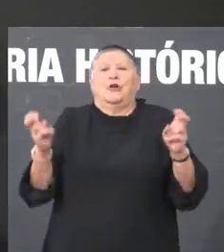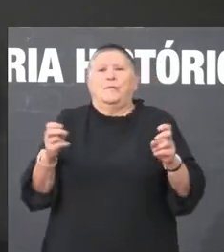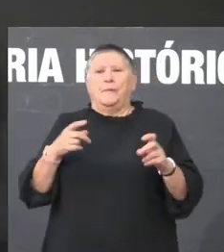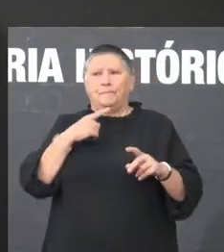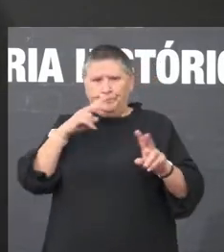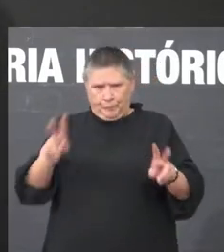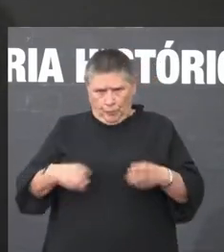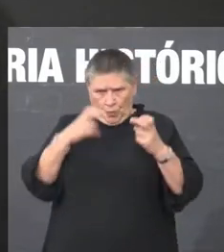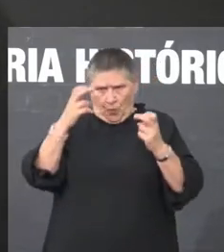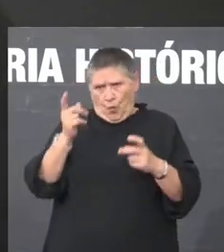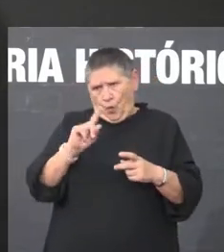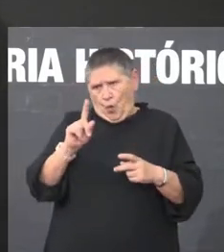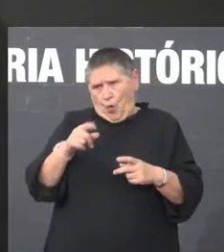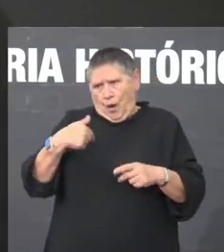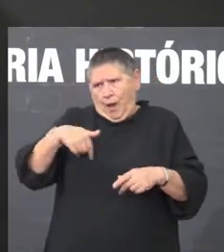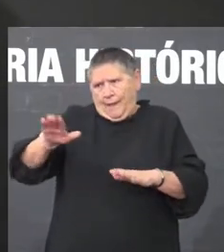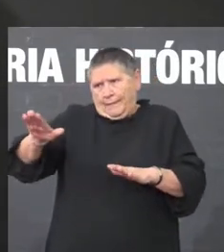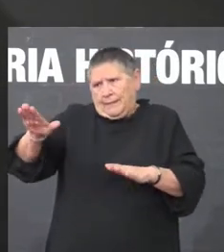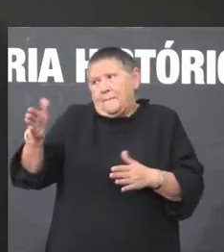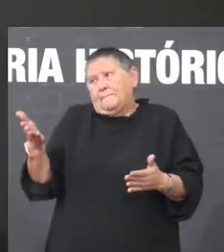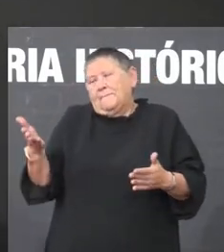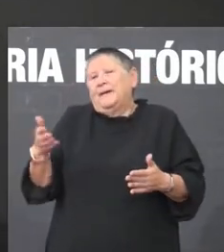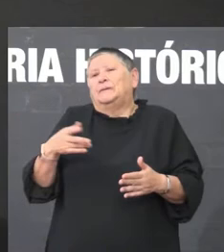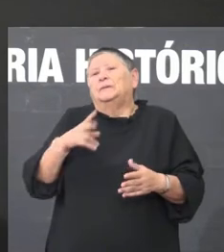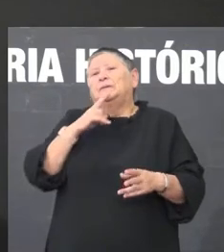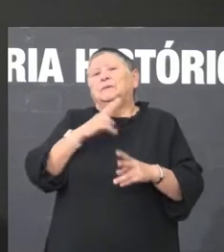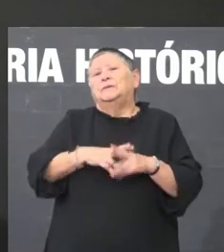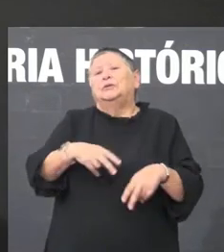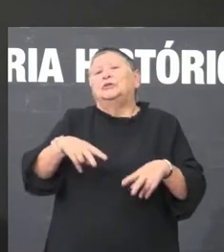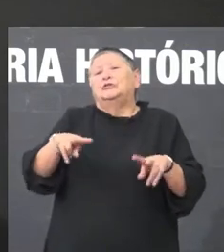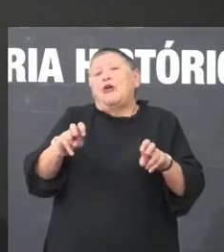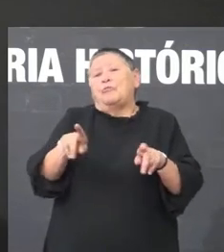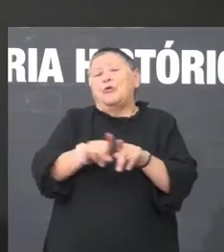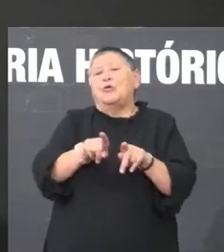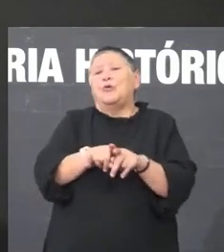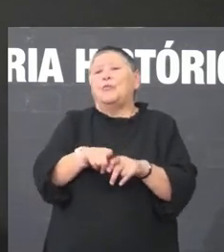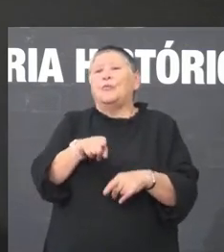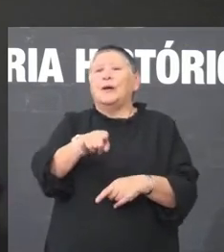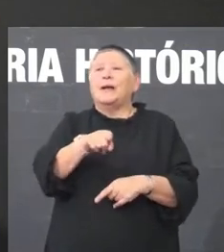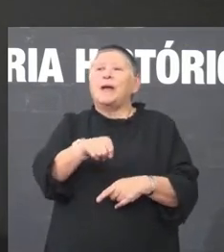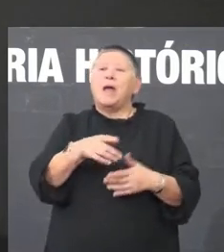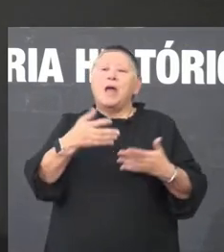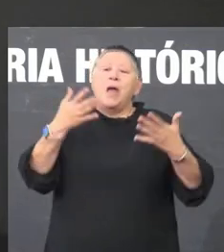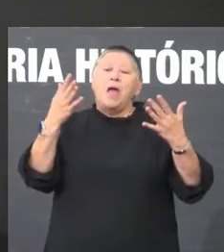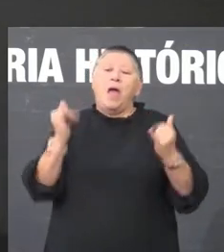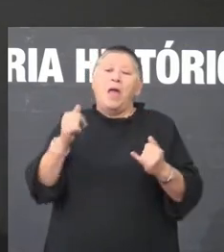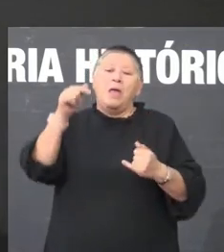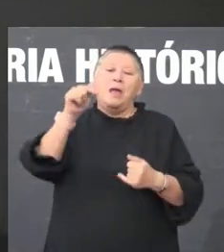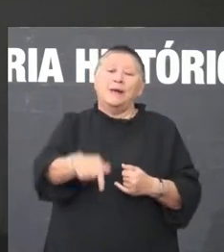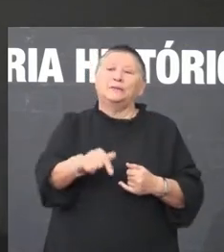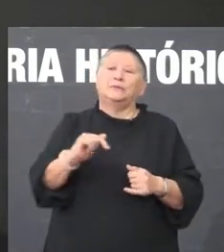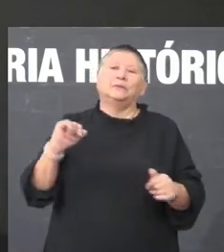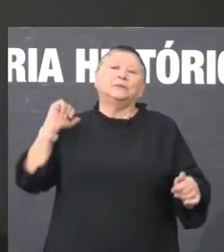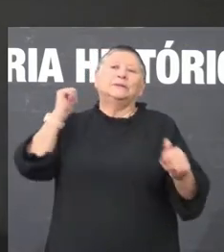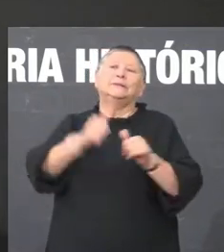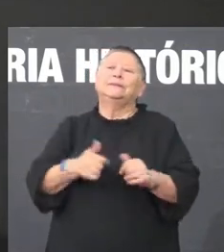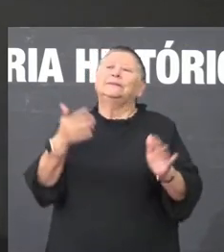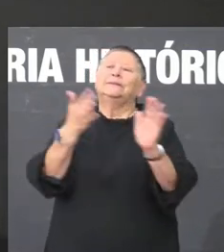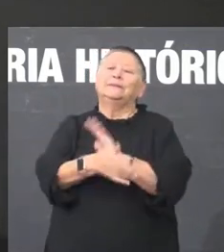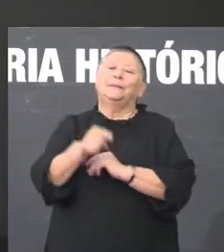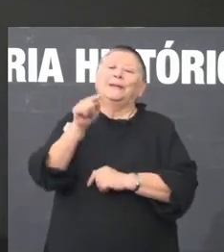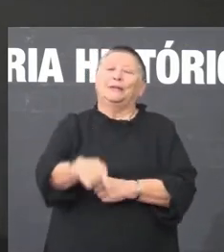Castilla, evidentemente, pero sí ex novo como decir esto es lo que hay y ha habido siempre y es lo